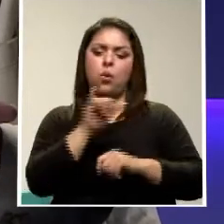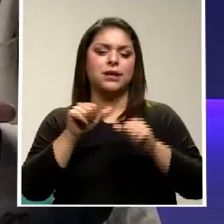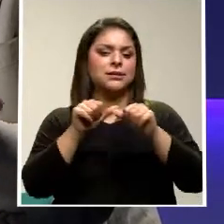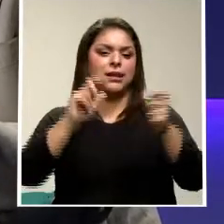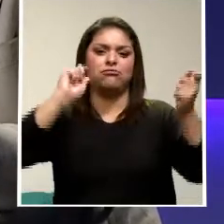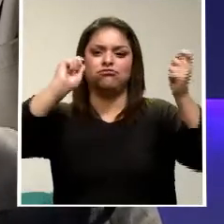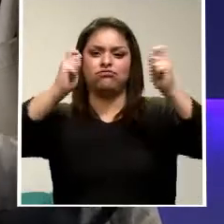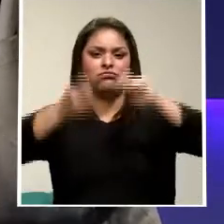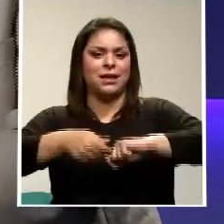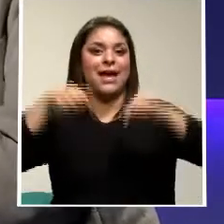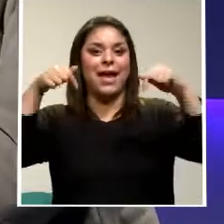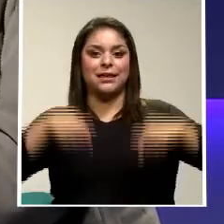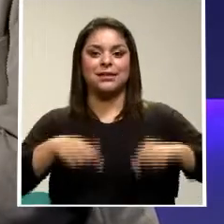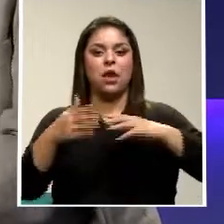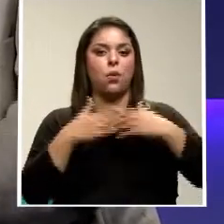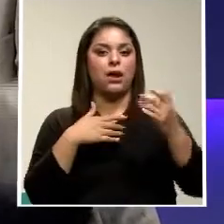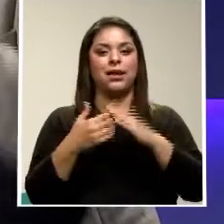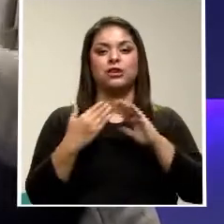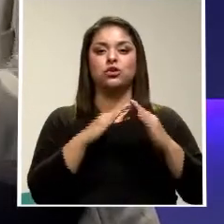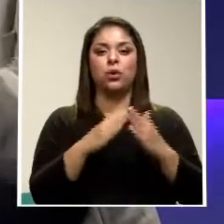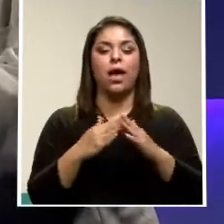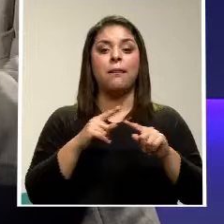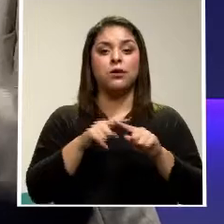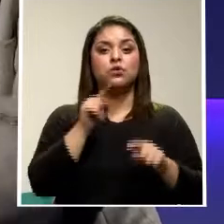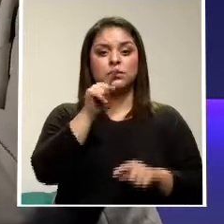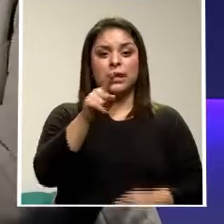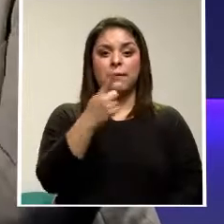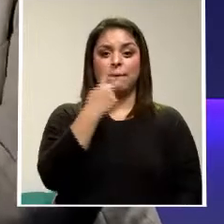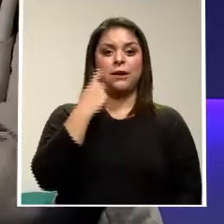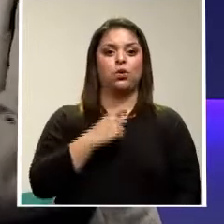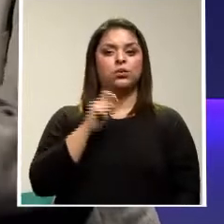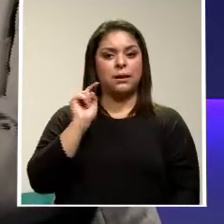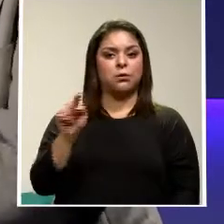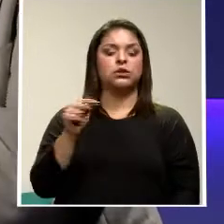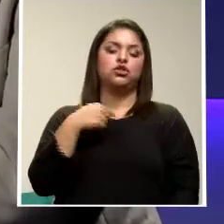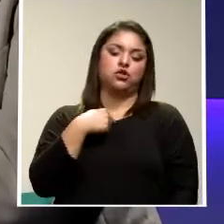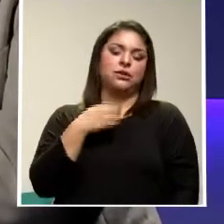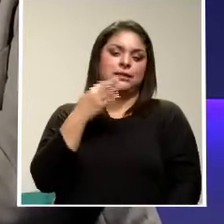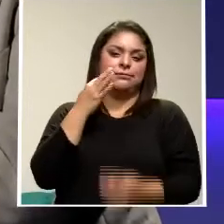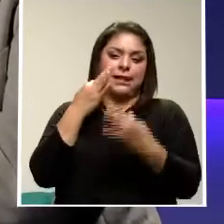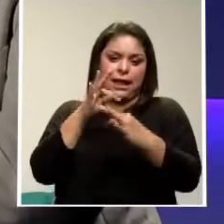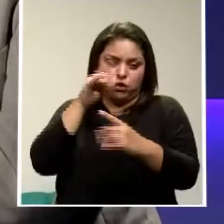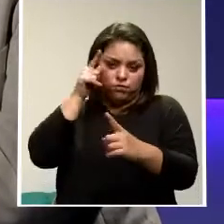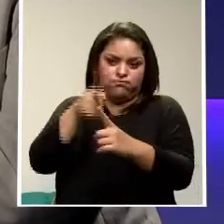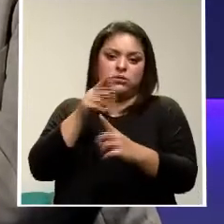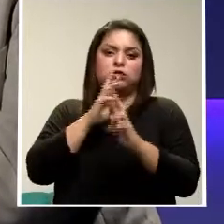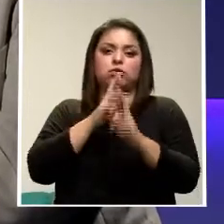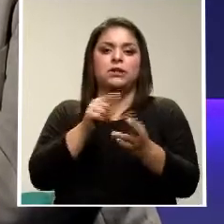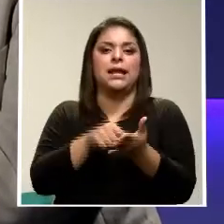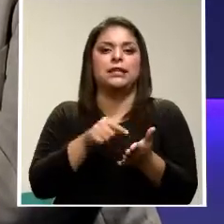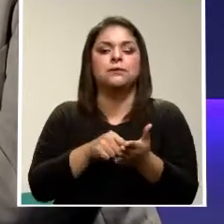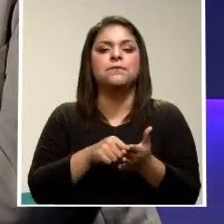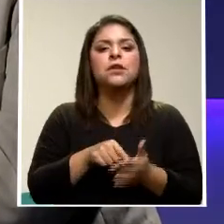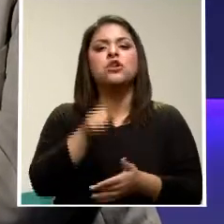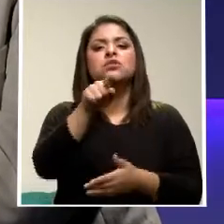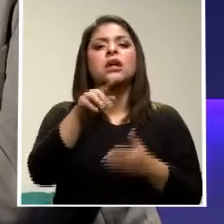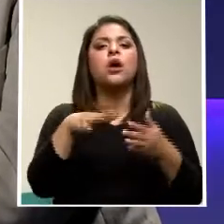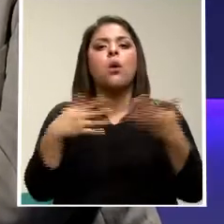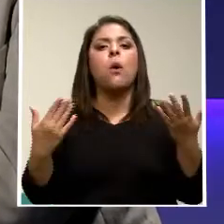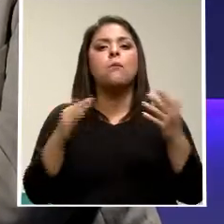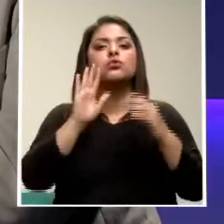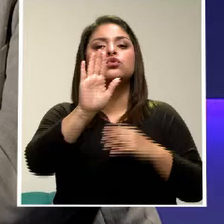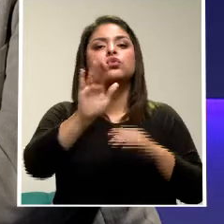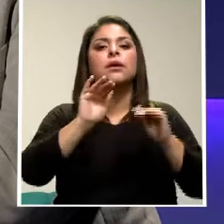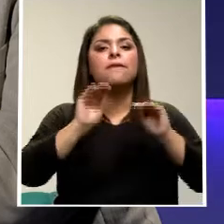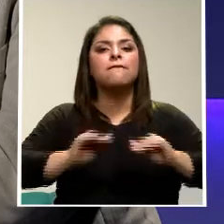esta y cualquier ciudad, pero me preguntas por esa y por esa trato de responderte exactamente. ¿Y cómo era esa infancia? ¿Cómo